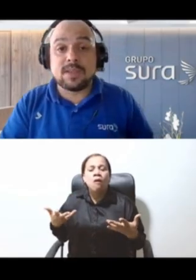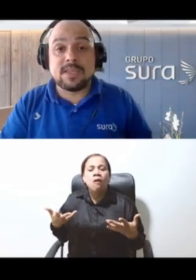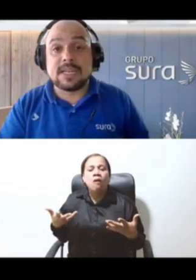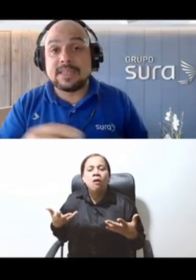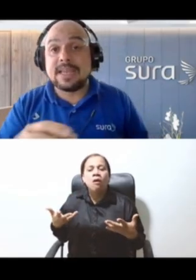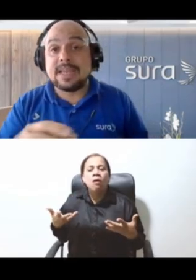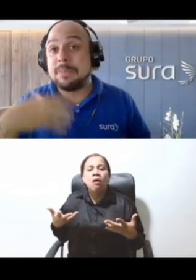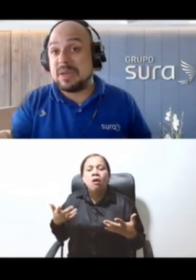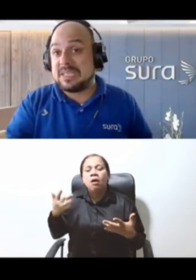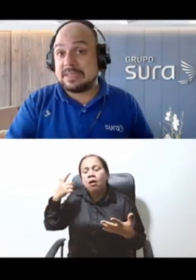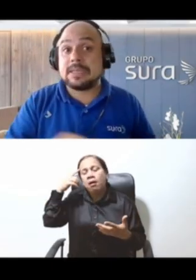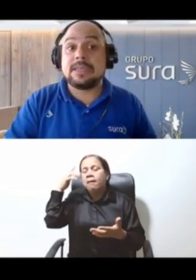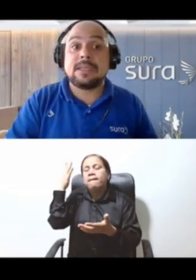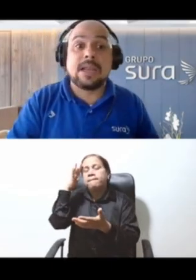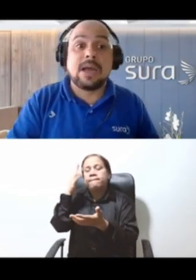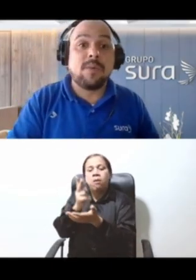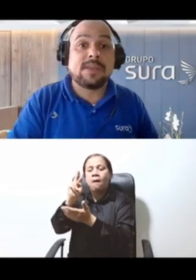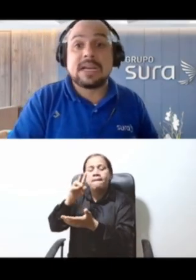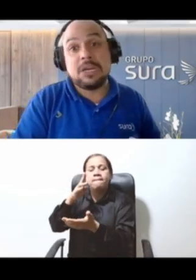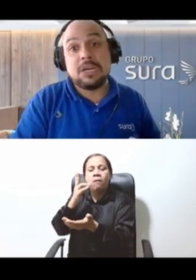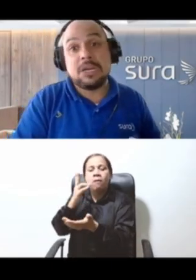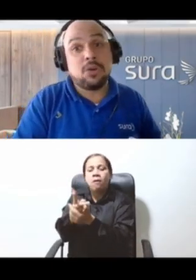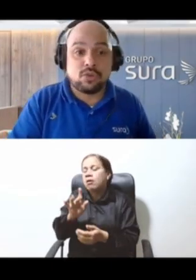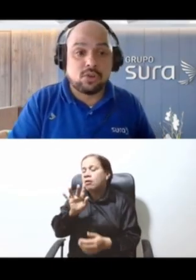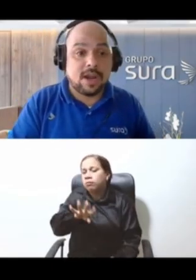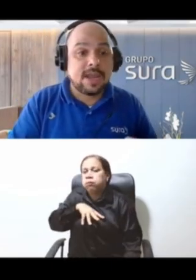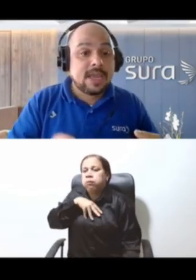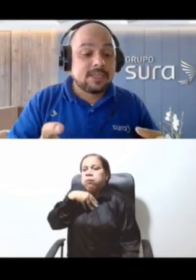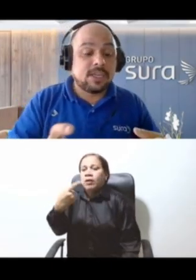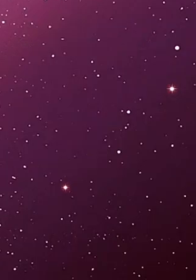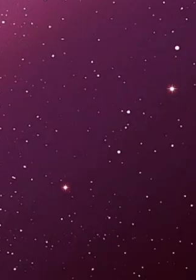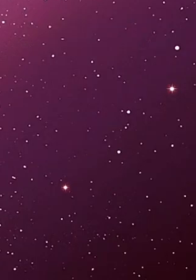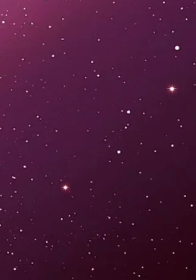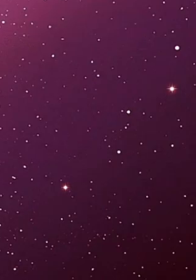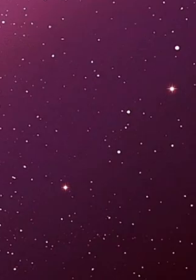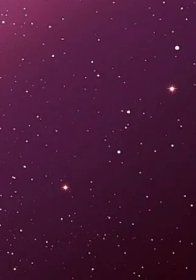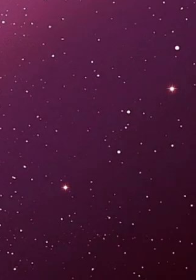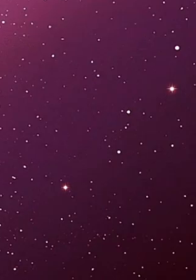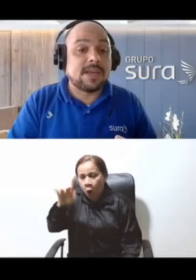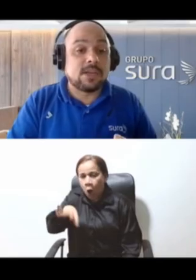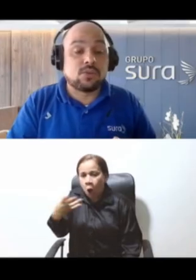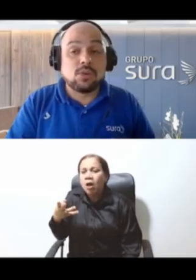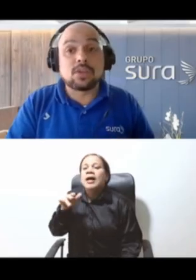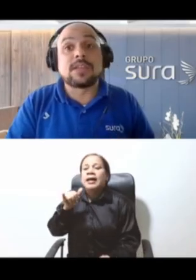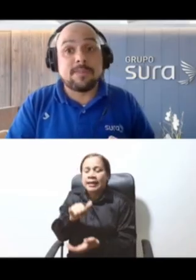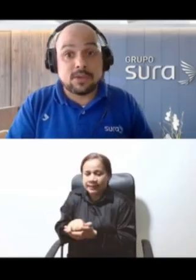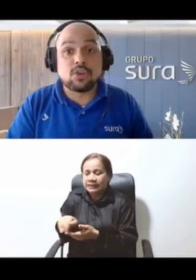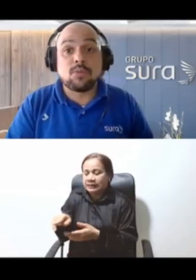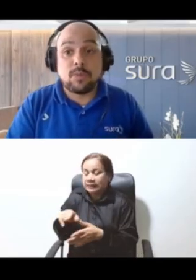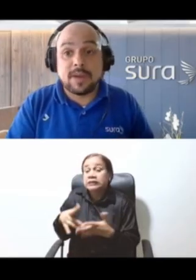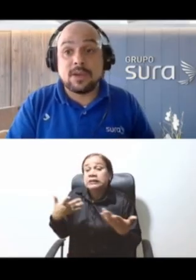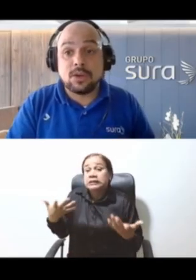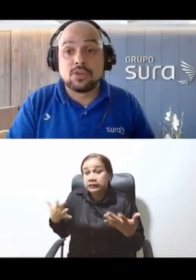evento politraumatizante, hay pacientes que tienden a vomitar y no controlan. Chicos, la saliva